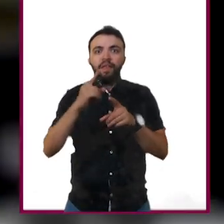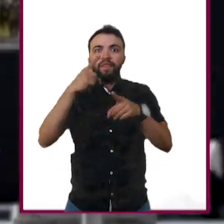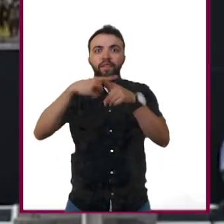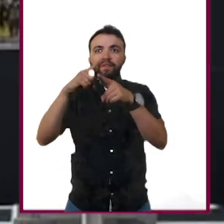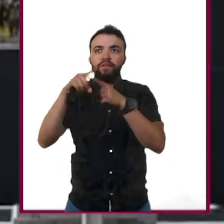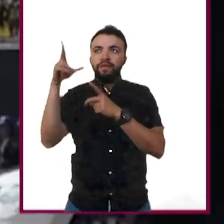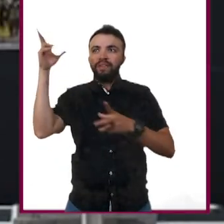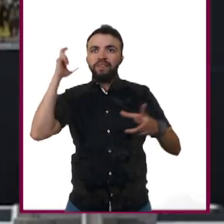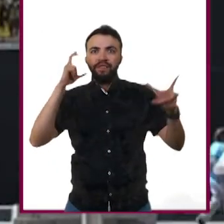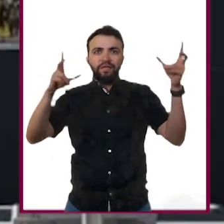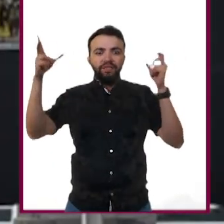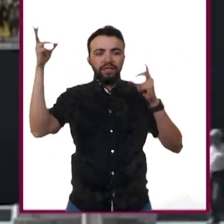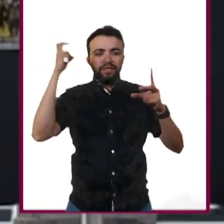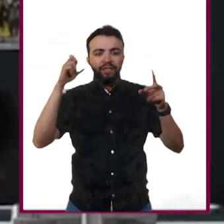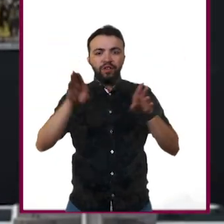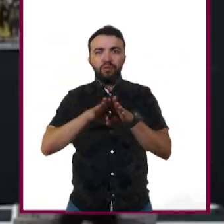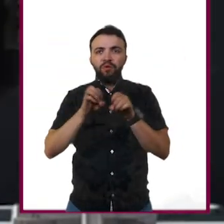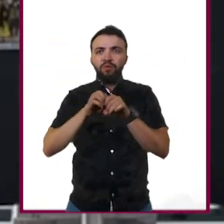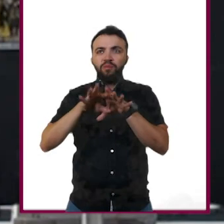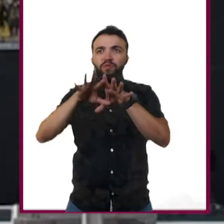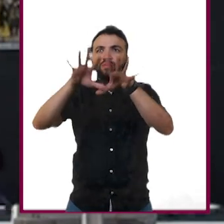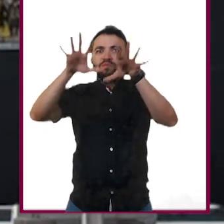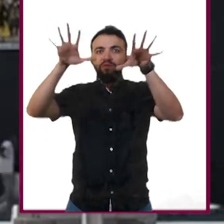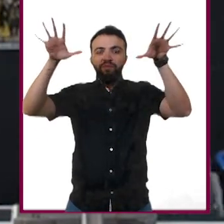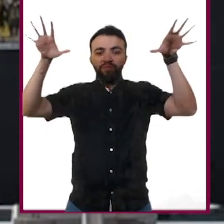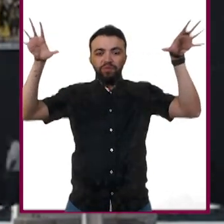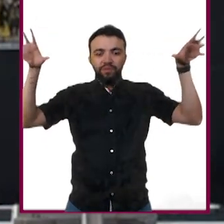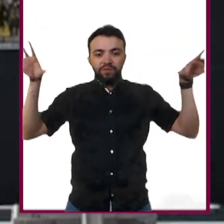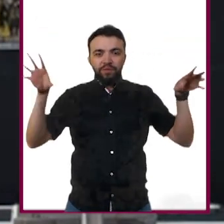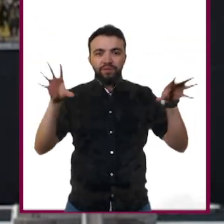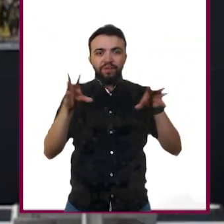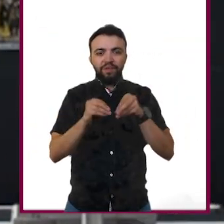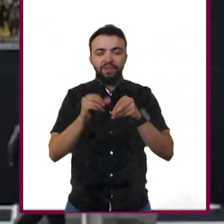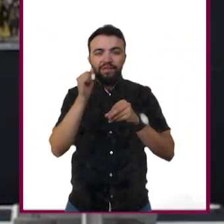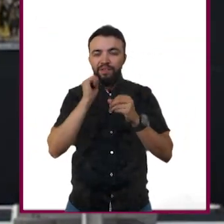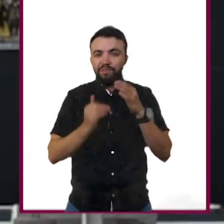para, poco a poco, disolverse en el vacío de la madrugada.